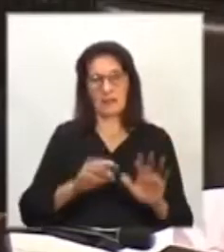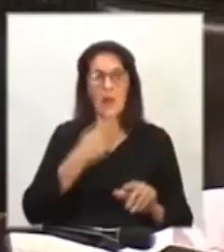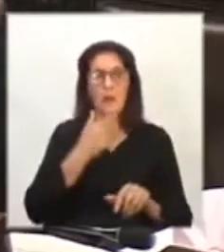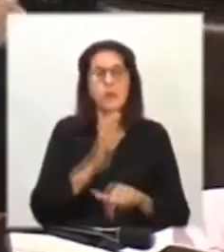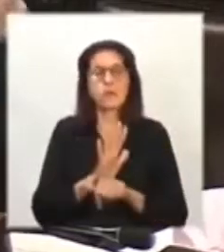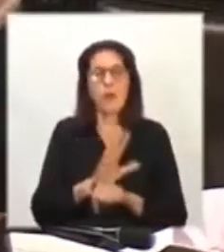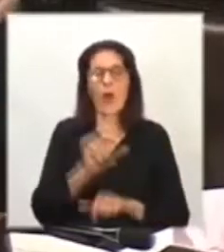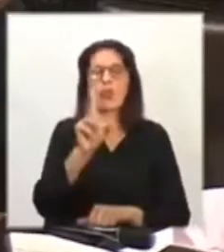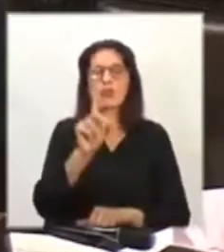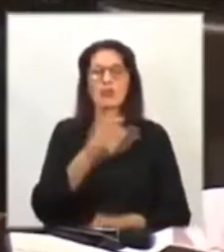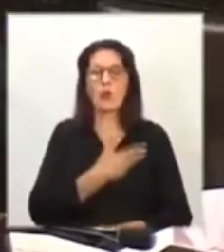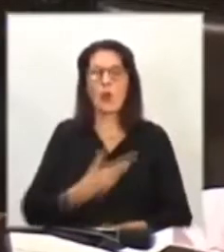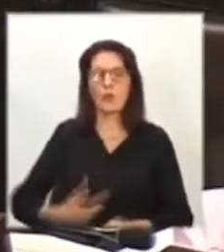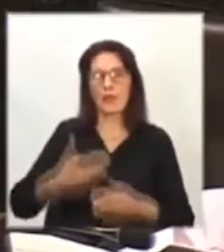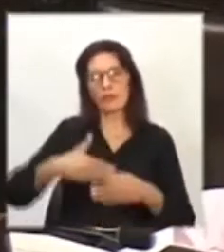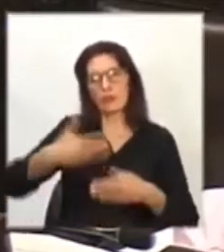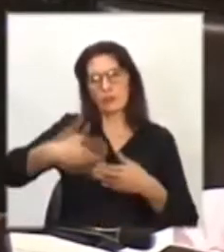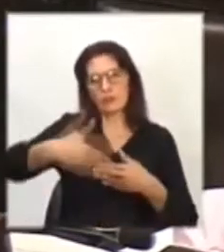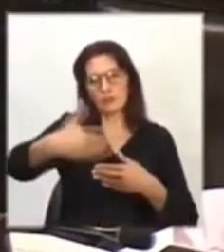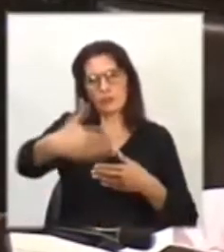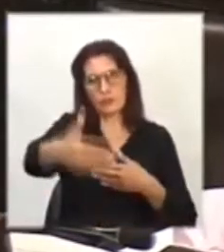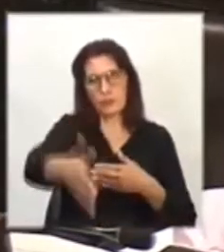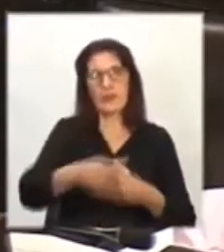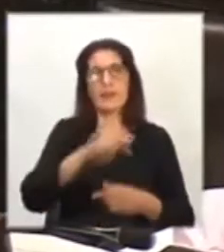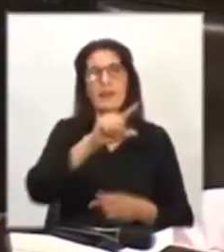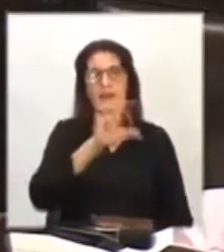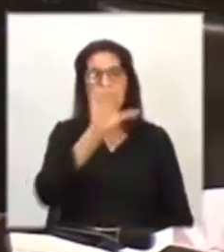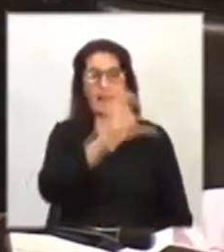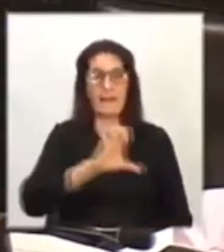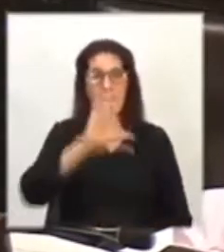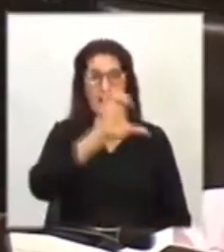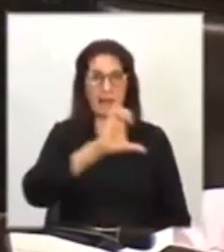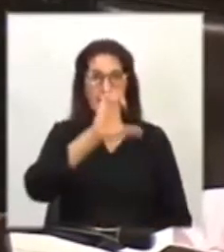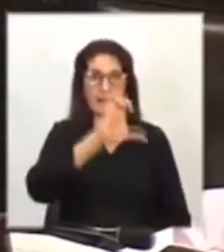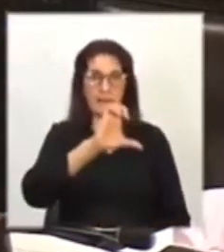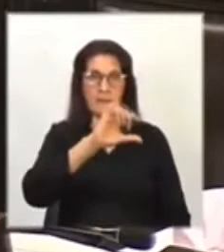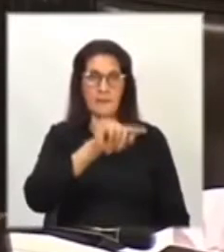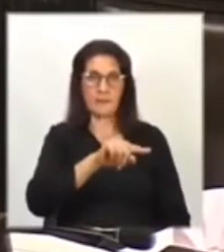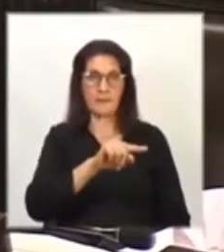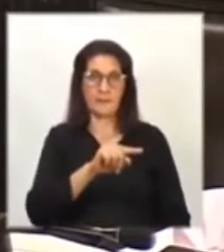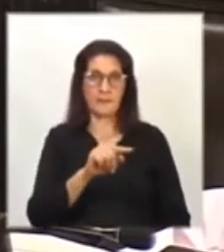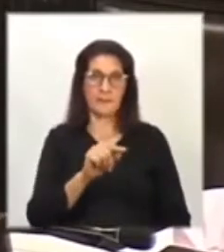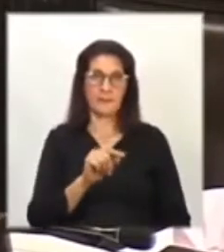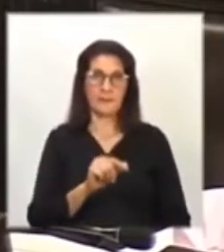van a tener a esa empresa que de manera